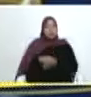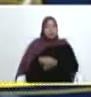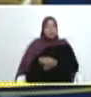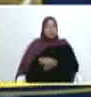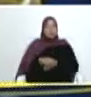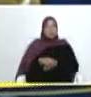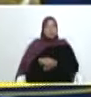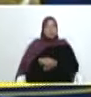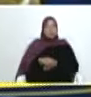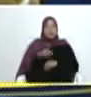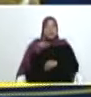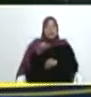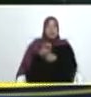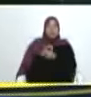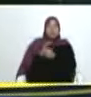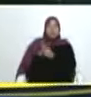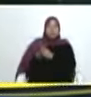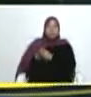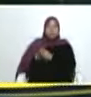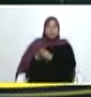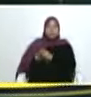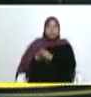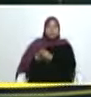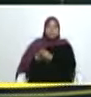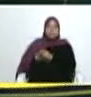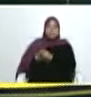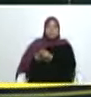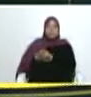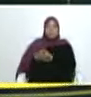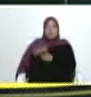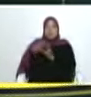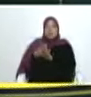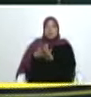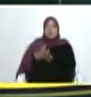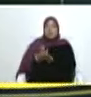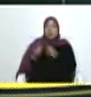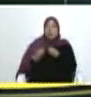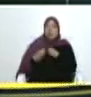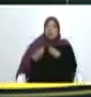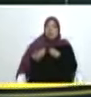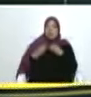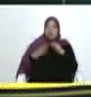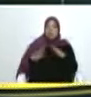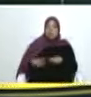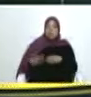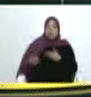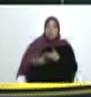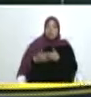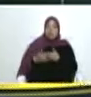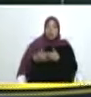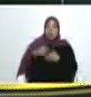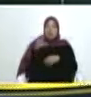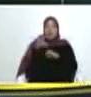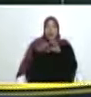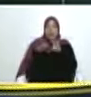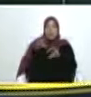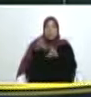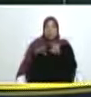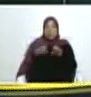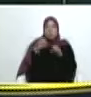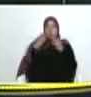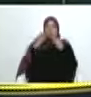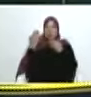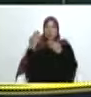COVID-19, tiene que habernos llamado también a la reflexión de lo que significa lo que hacemos en contra de nuestras especies animales. Así